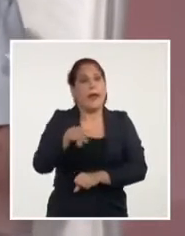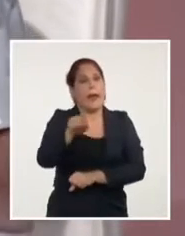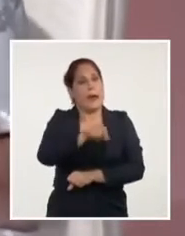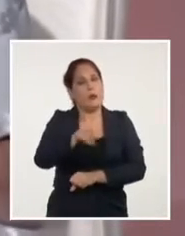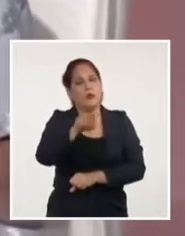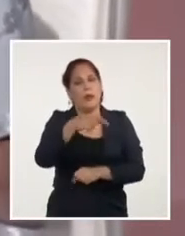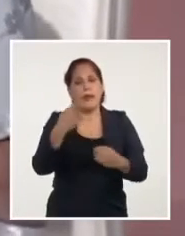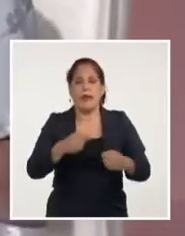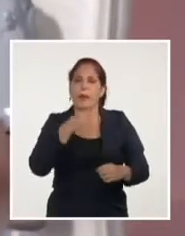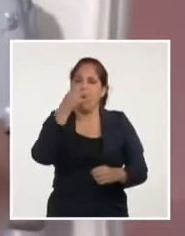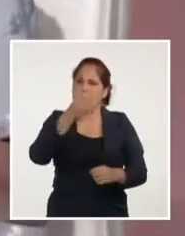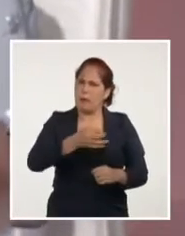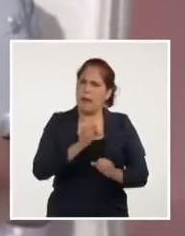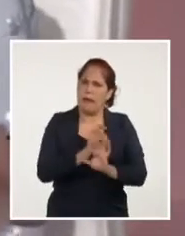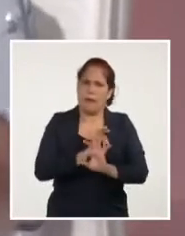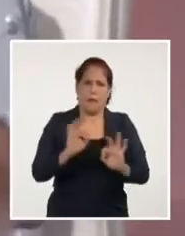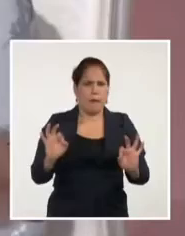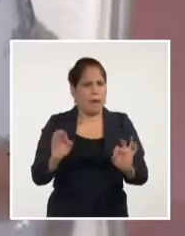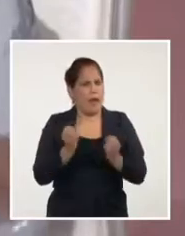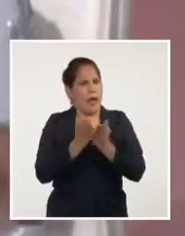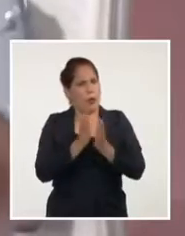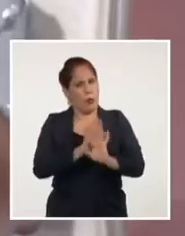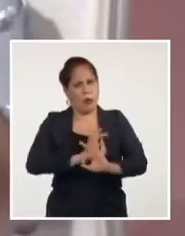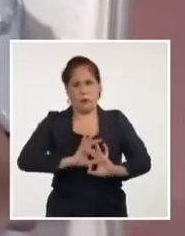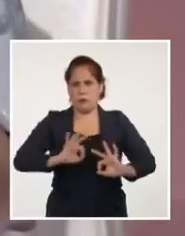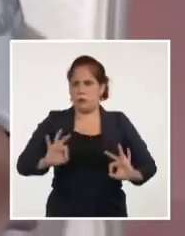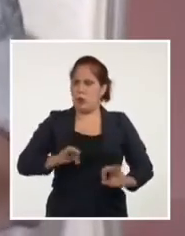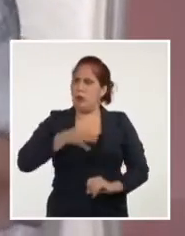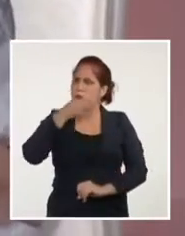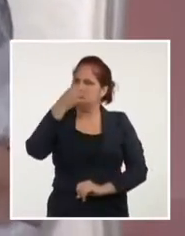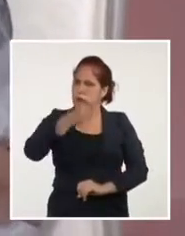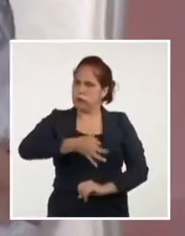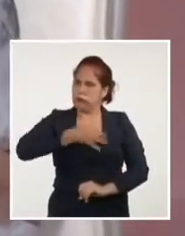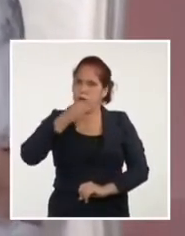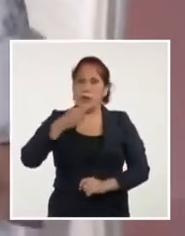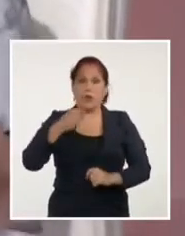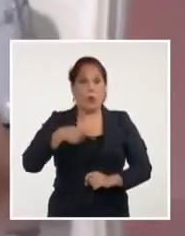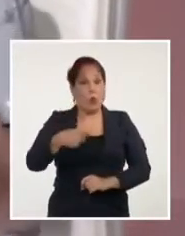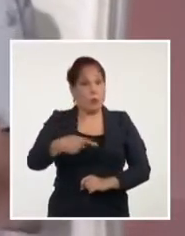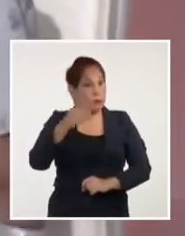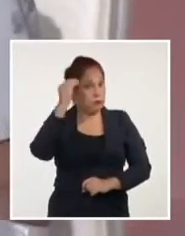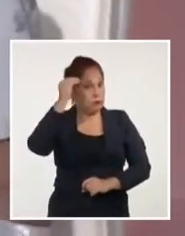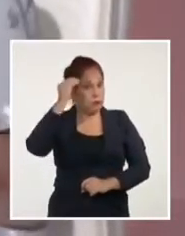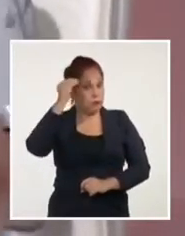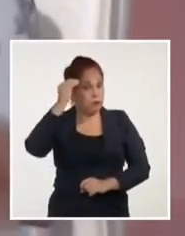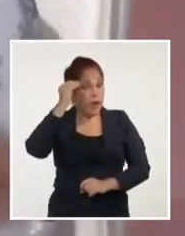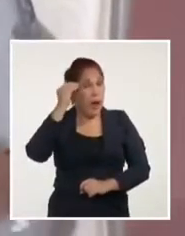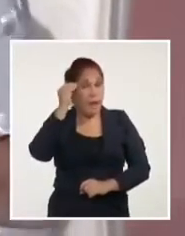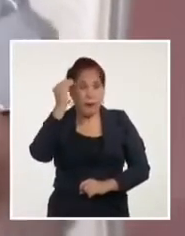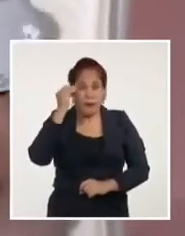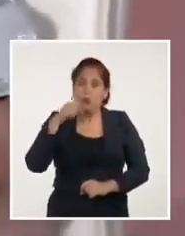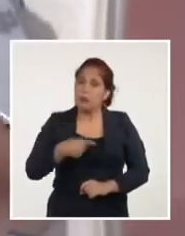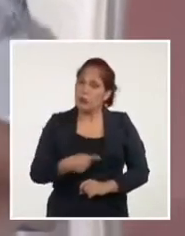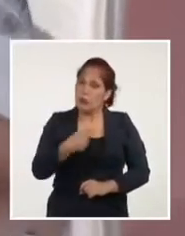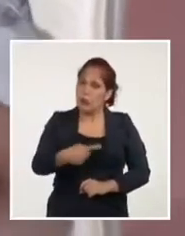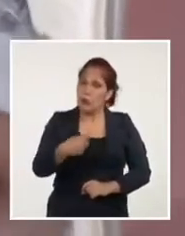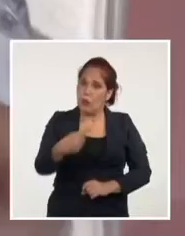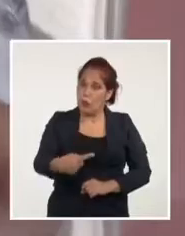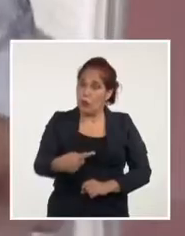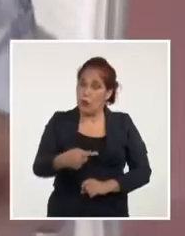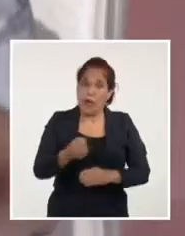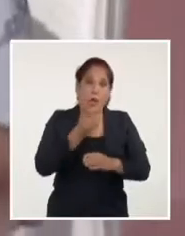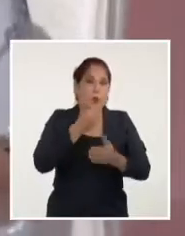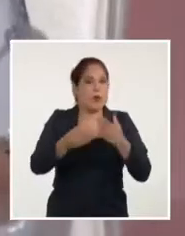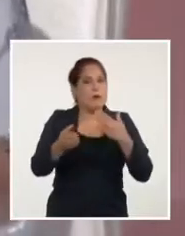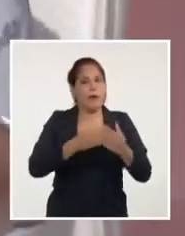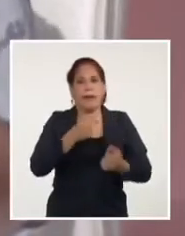creo que lo más importante es que no dejemos nunca de aprender. Y con el aprendizaje, todos, en cualquier edad, tenemos